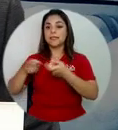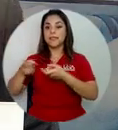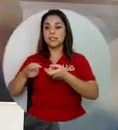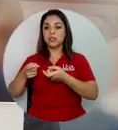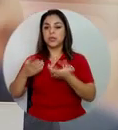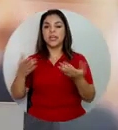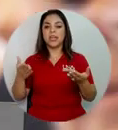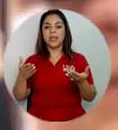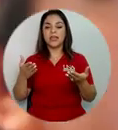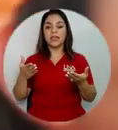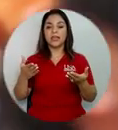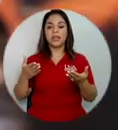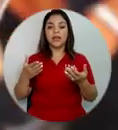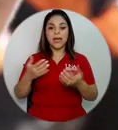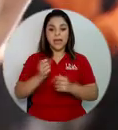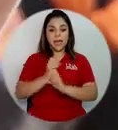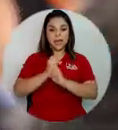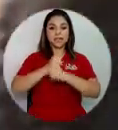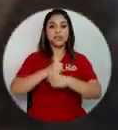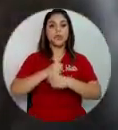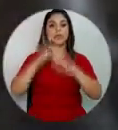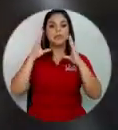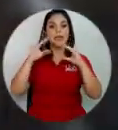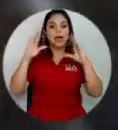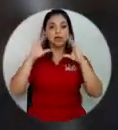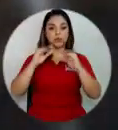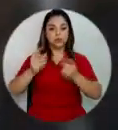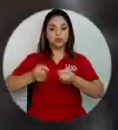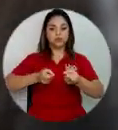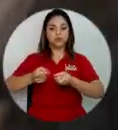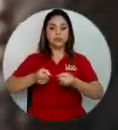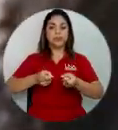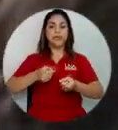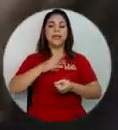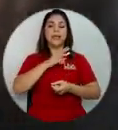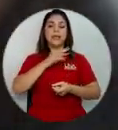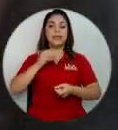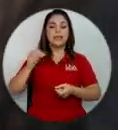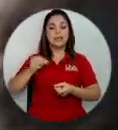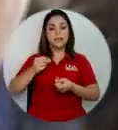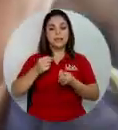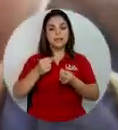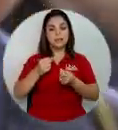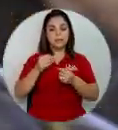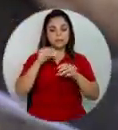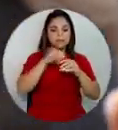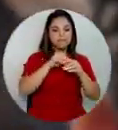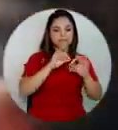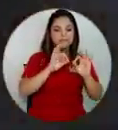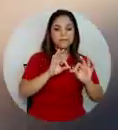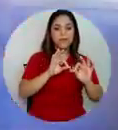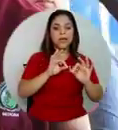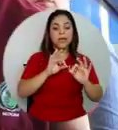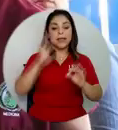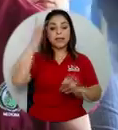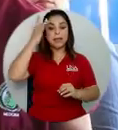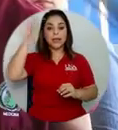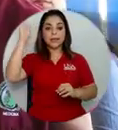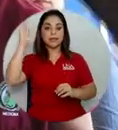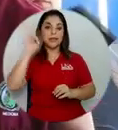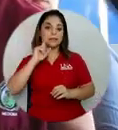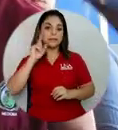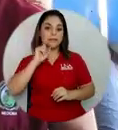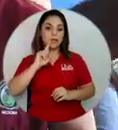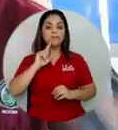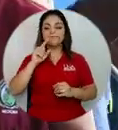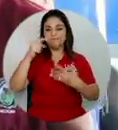la gestión de datos y automatización de procesos e inteligencia artificial. O sea, esos son